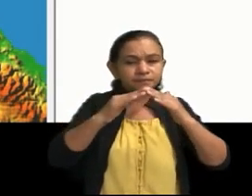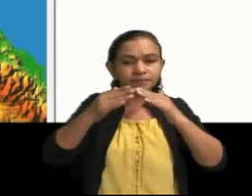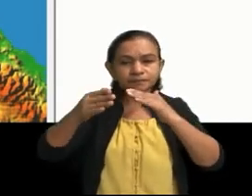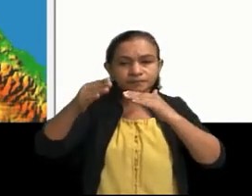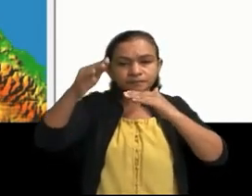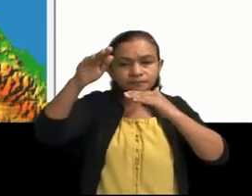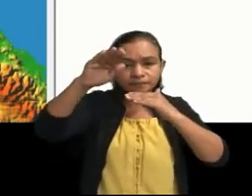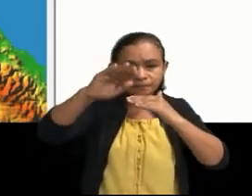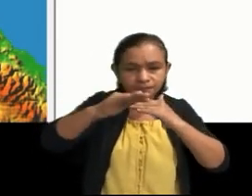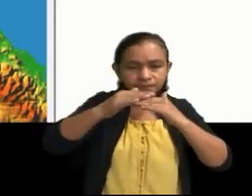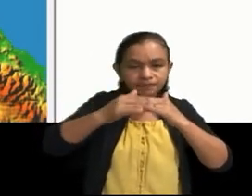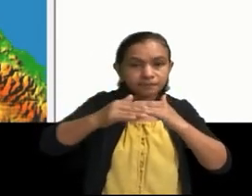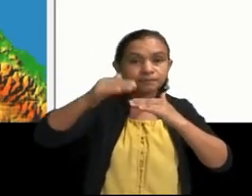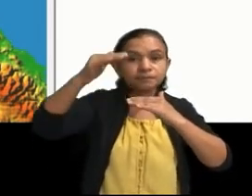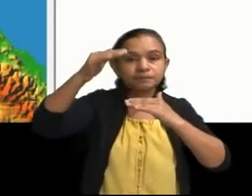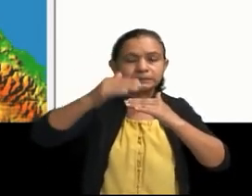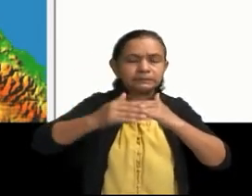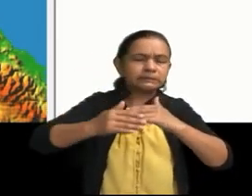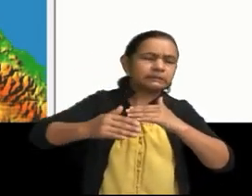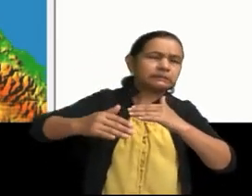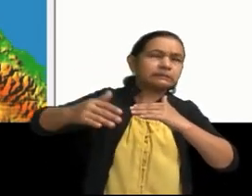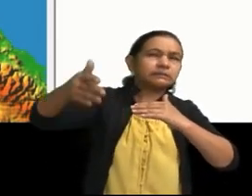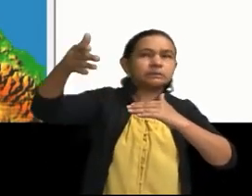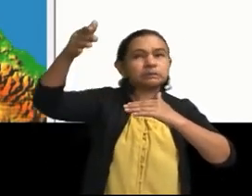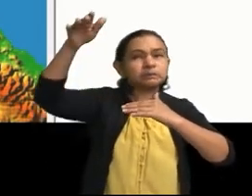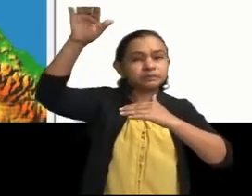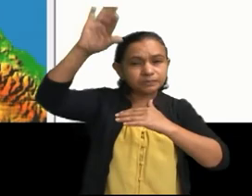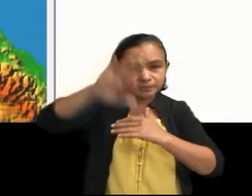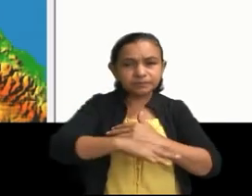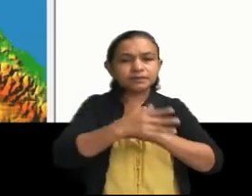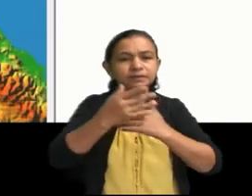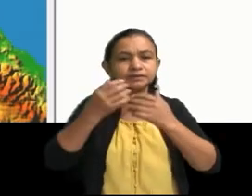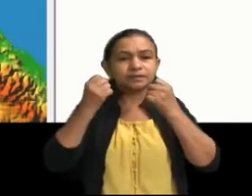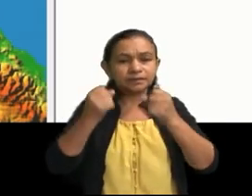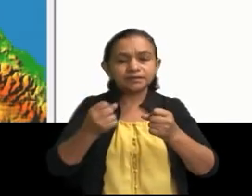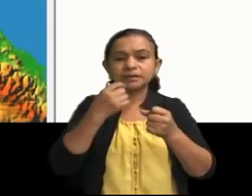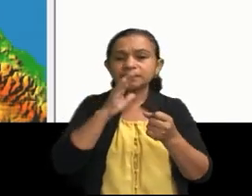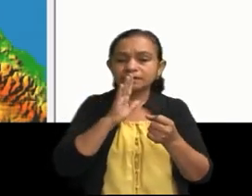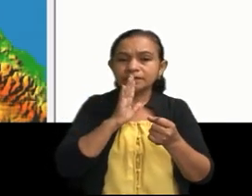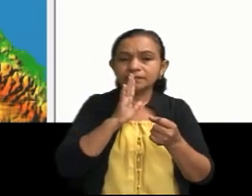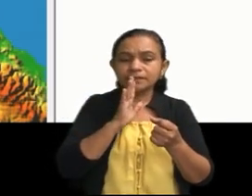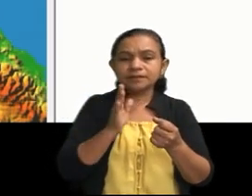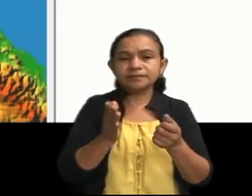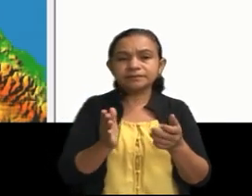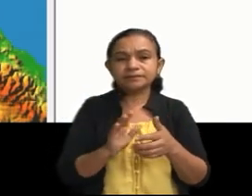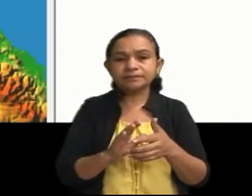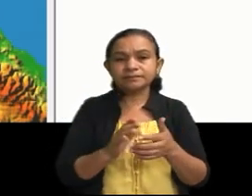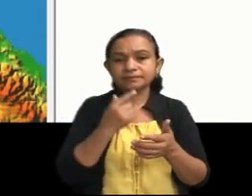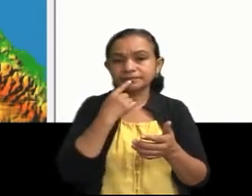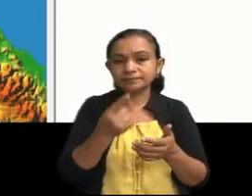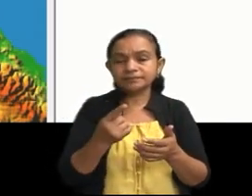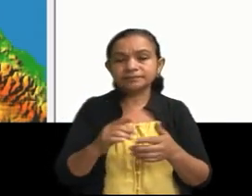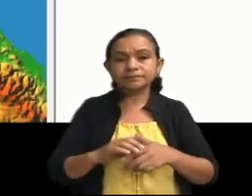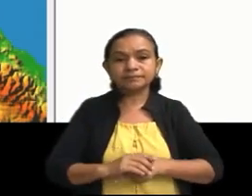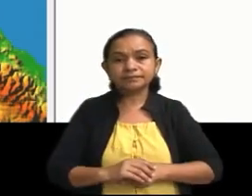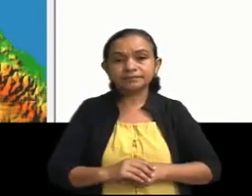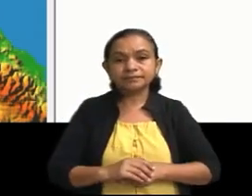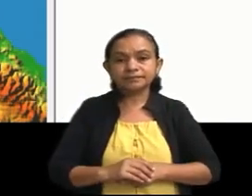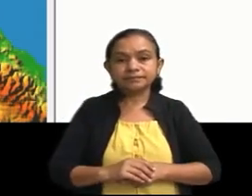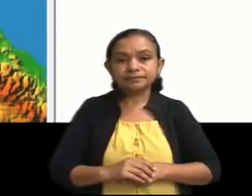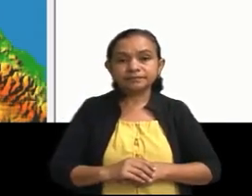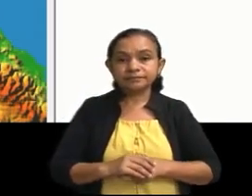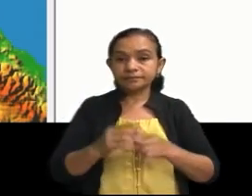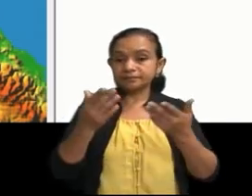un tsunami grande o muy grande. Eso es importante que sepa Protección Civil, ¿no?